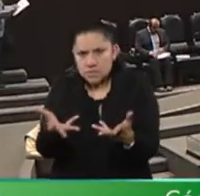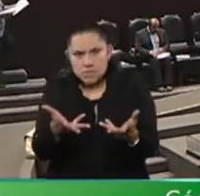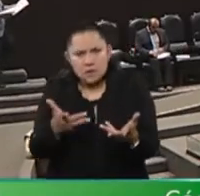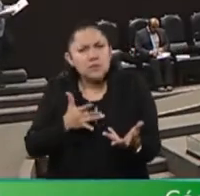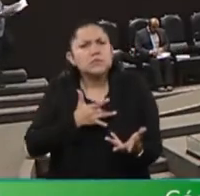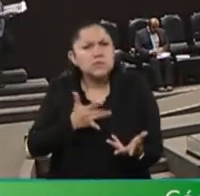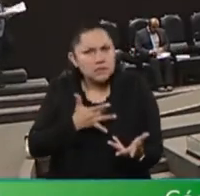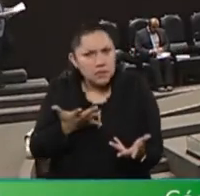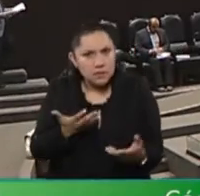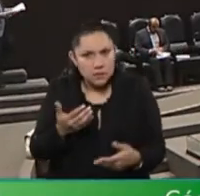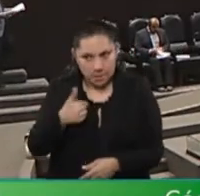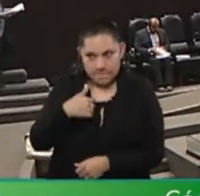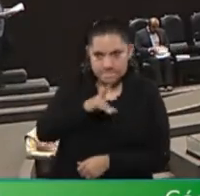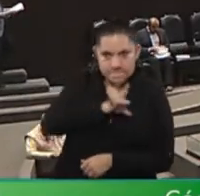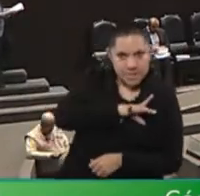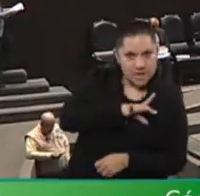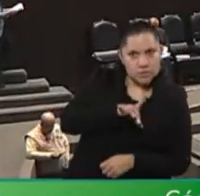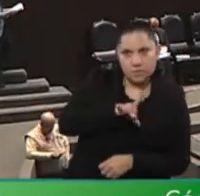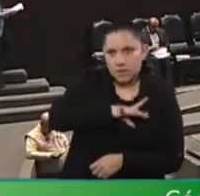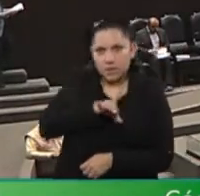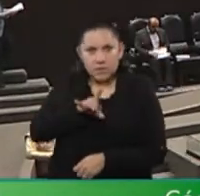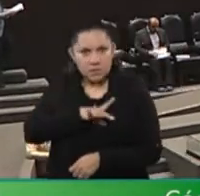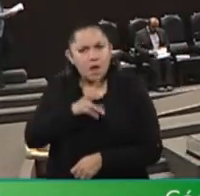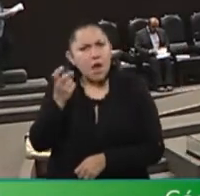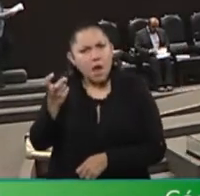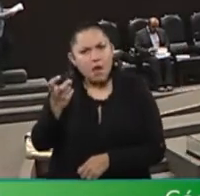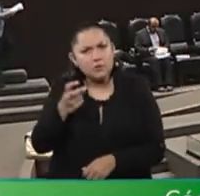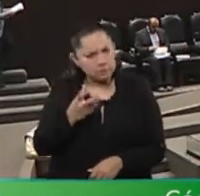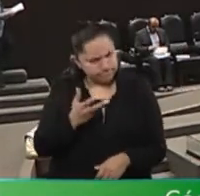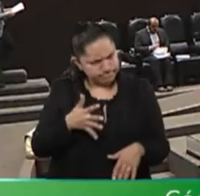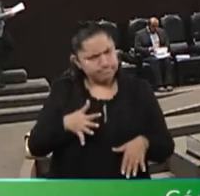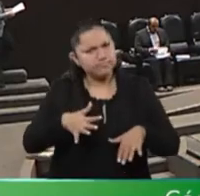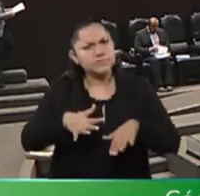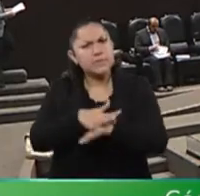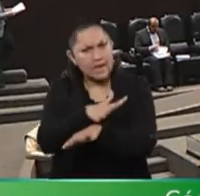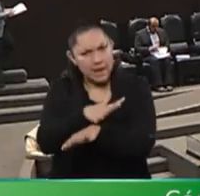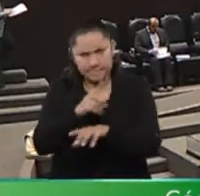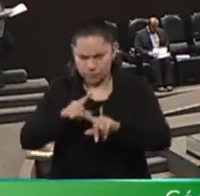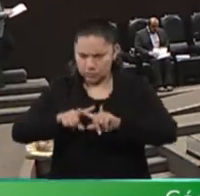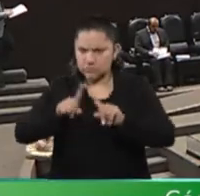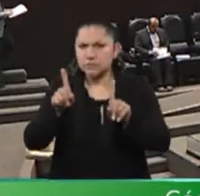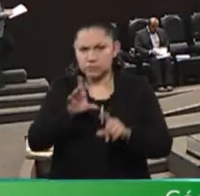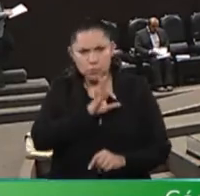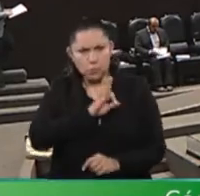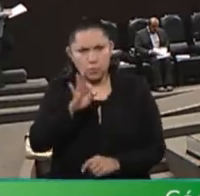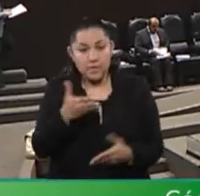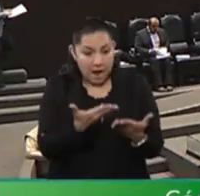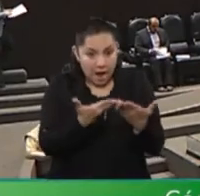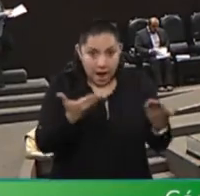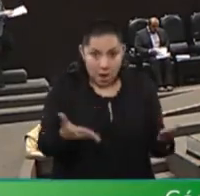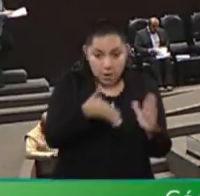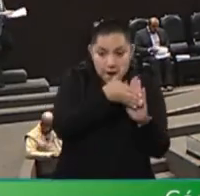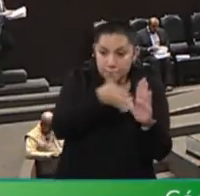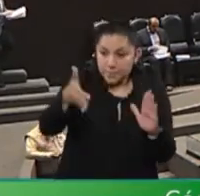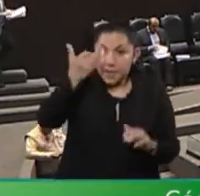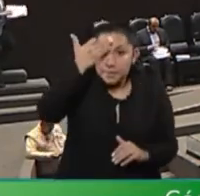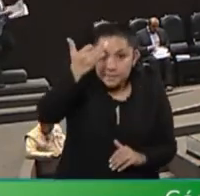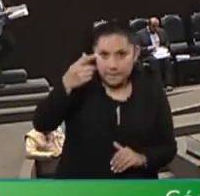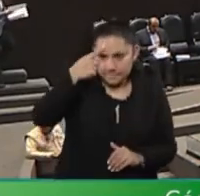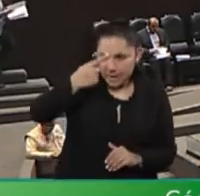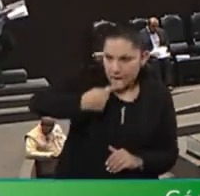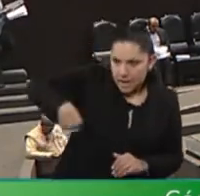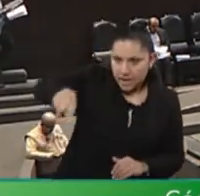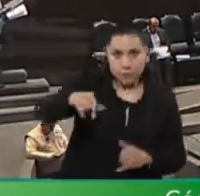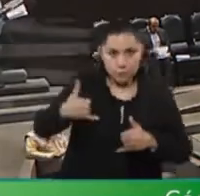podemos revertirlo hoy comenzar una nueva era de éxito y certeza para la juventud de nuestro país es